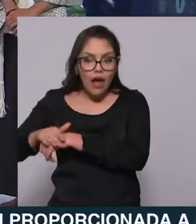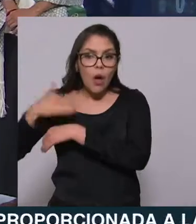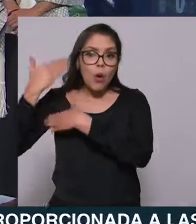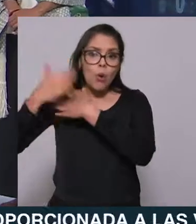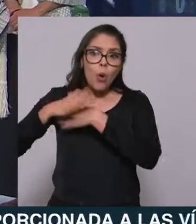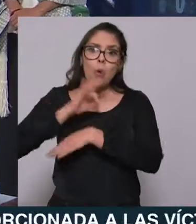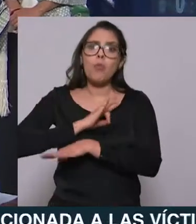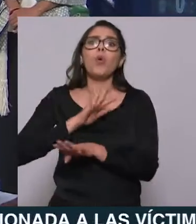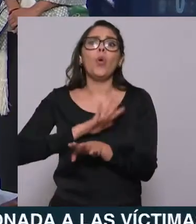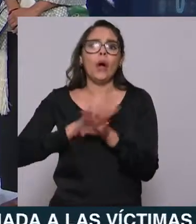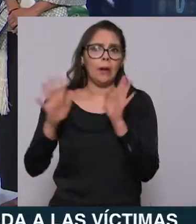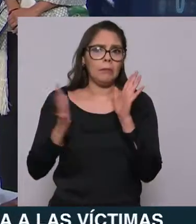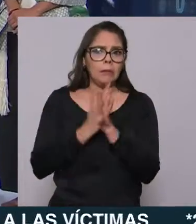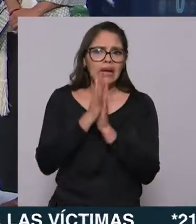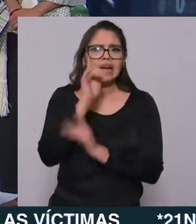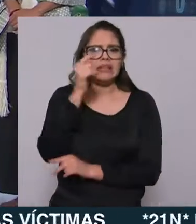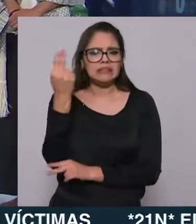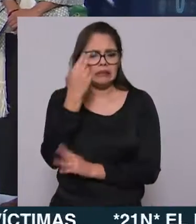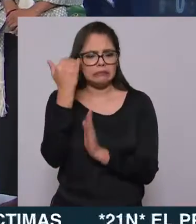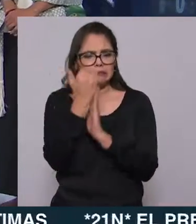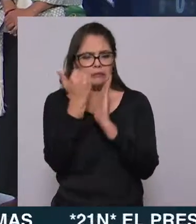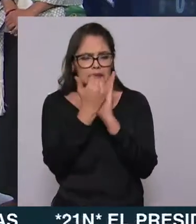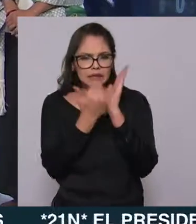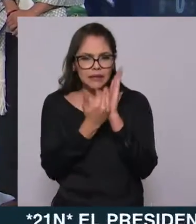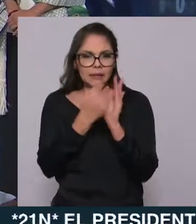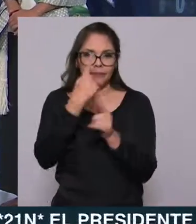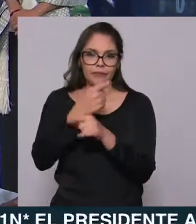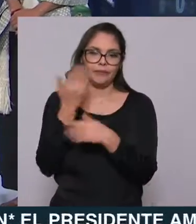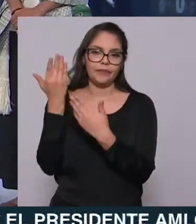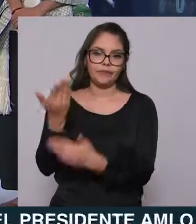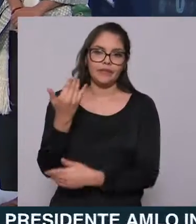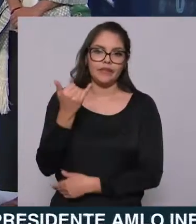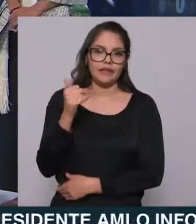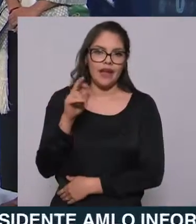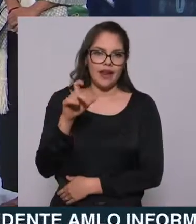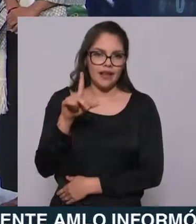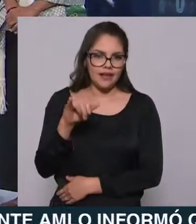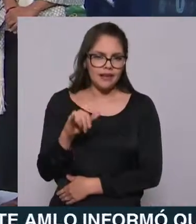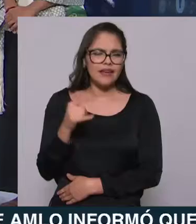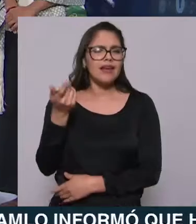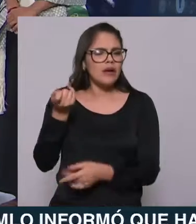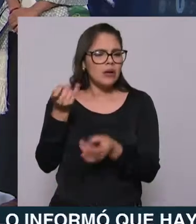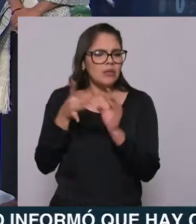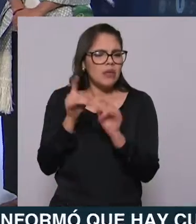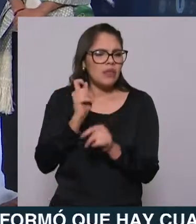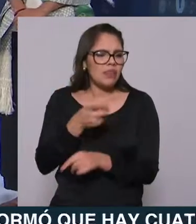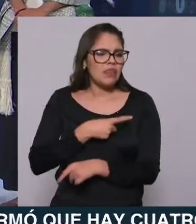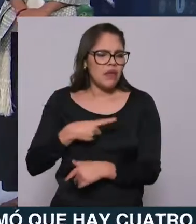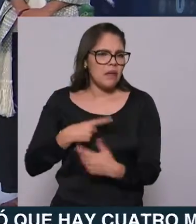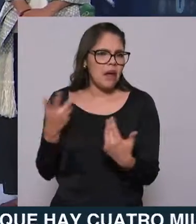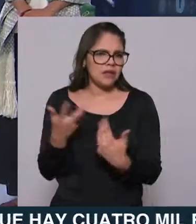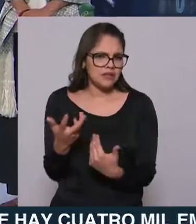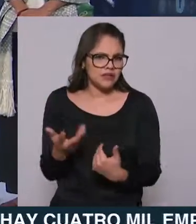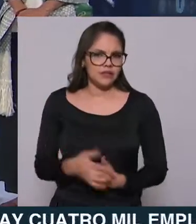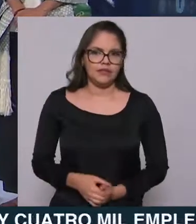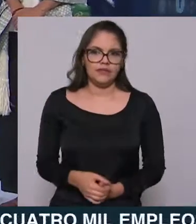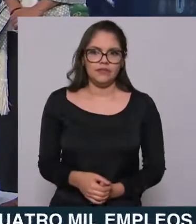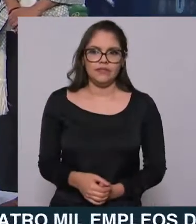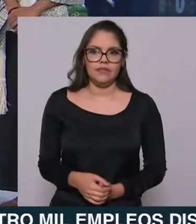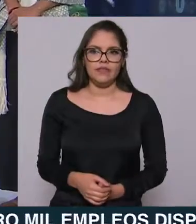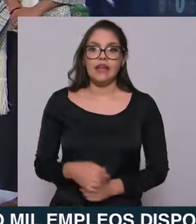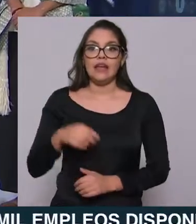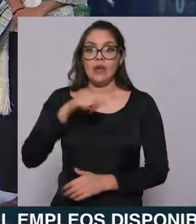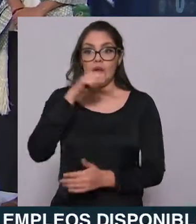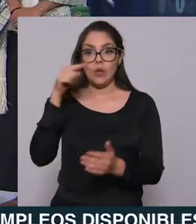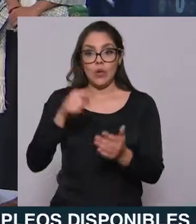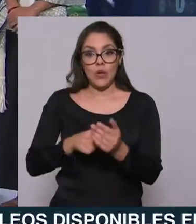pueden participar, qué es lo que se necesita. Comenzamos, por favor, contigo, Yareli. Cuéntanos qué es lo que tienen que hacer. Claro que sí. El certamen de la flor más